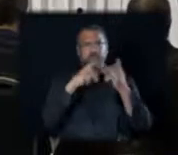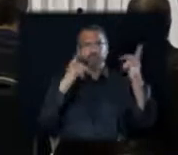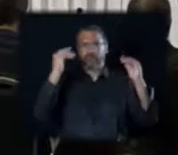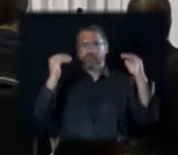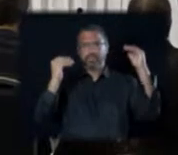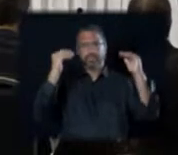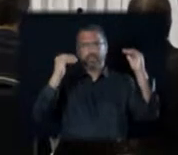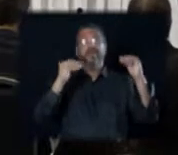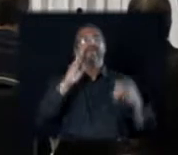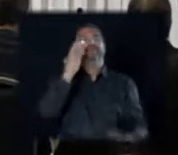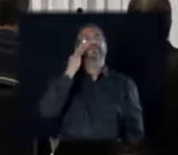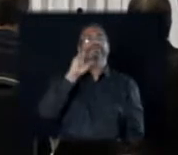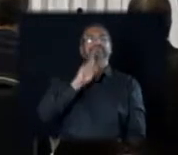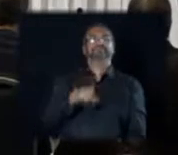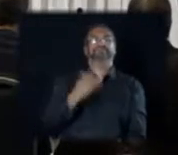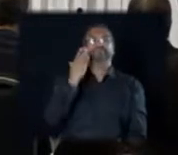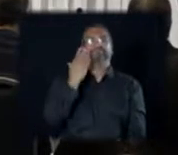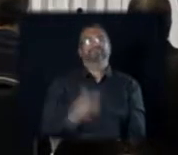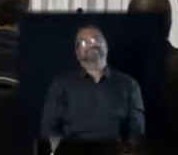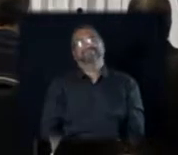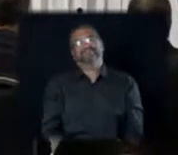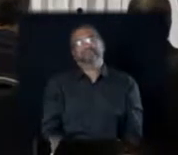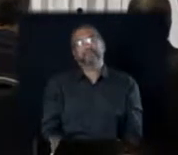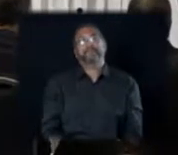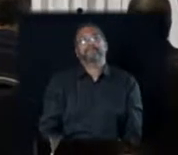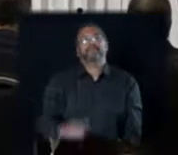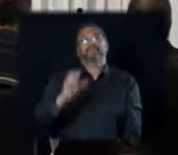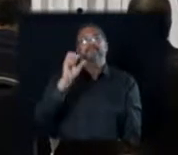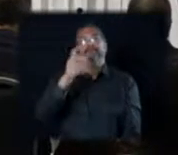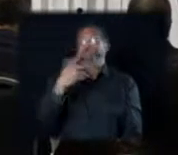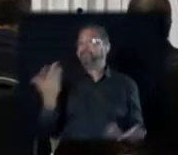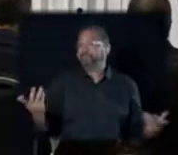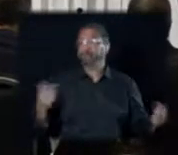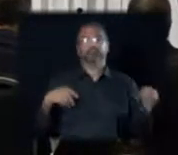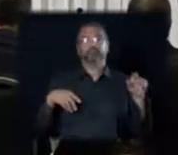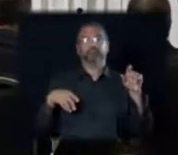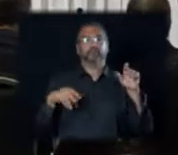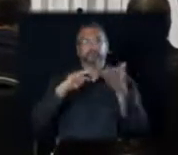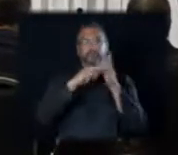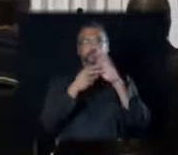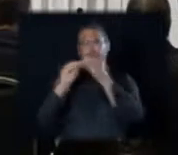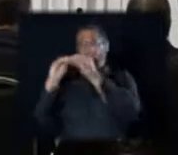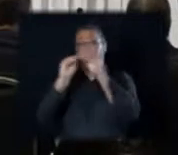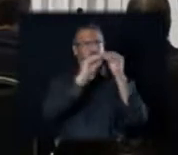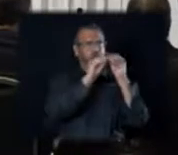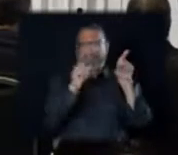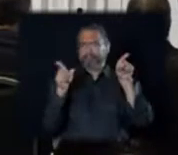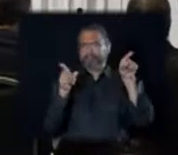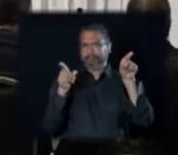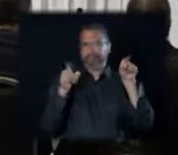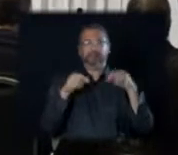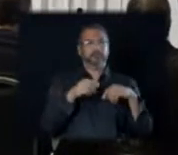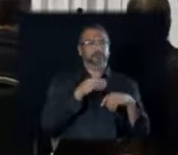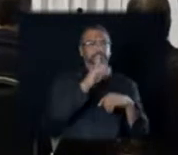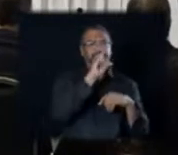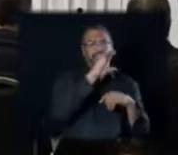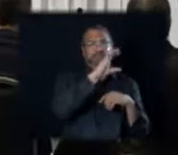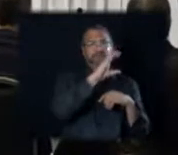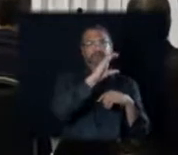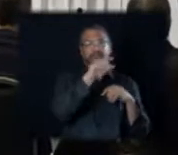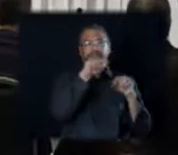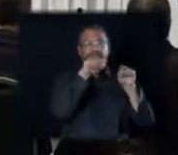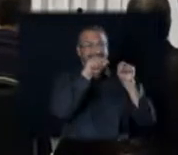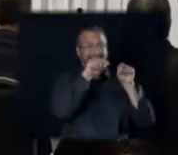No puedo. Sí, sí, yo conozco la respuesta, sí. Se la puedo dar. El número que se refleja en